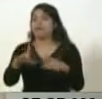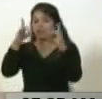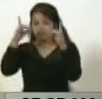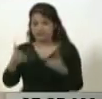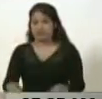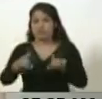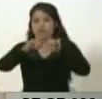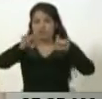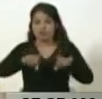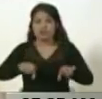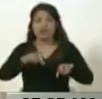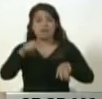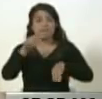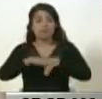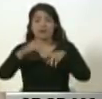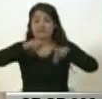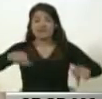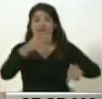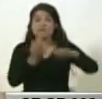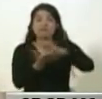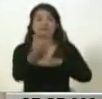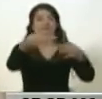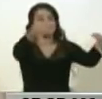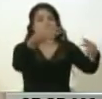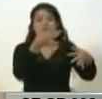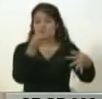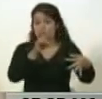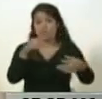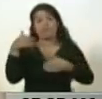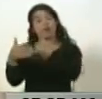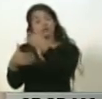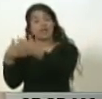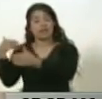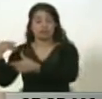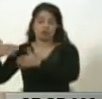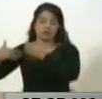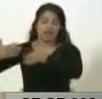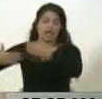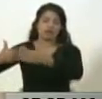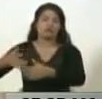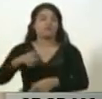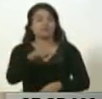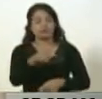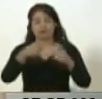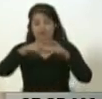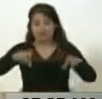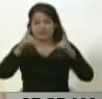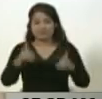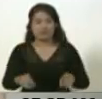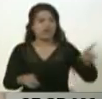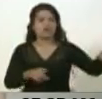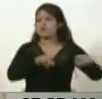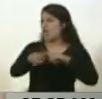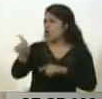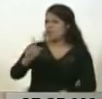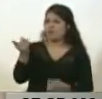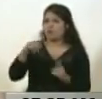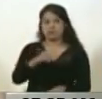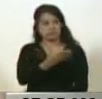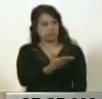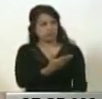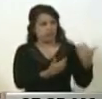de la fabricación de estos billetes, entonces vienen a cuestionar dicha medida. Es parte de esa diatriba donde buscan la manera de mantener una